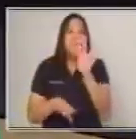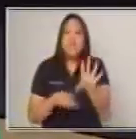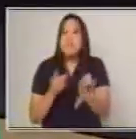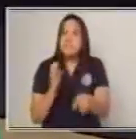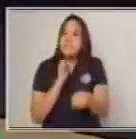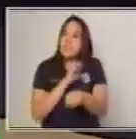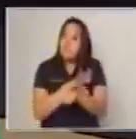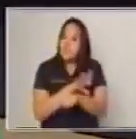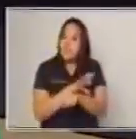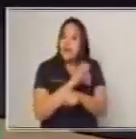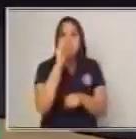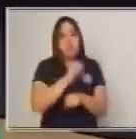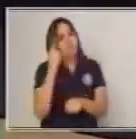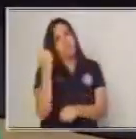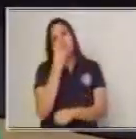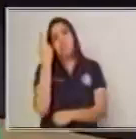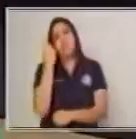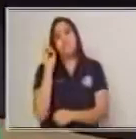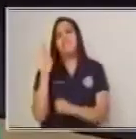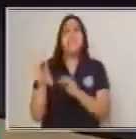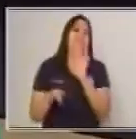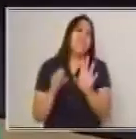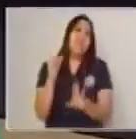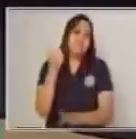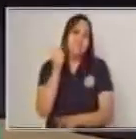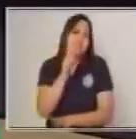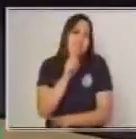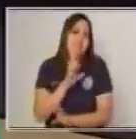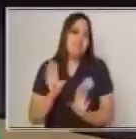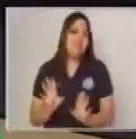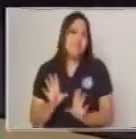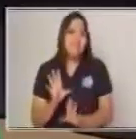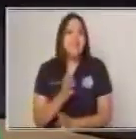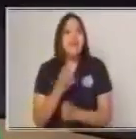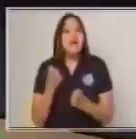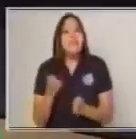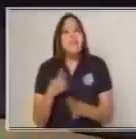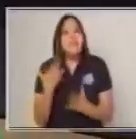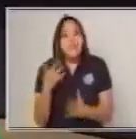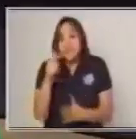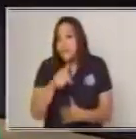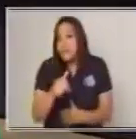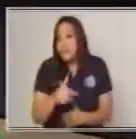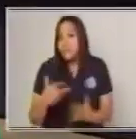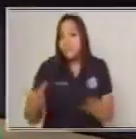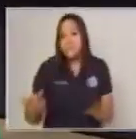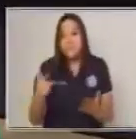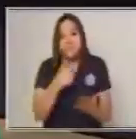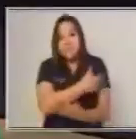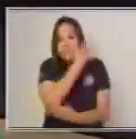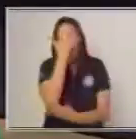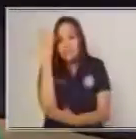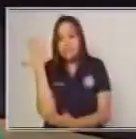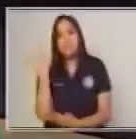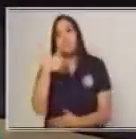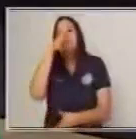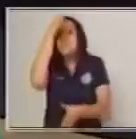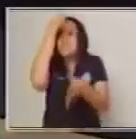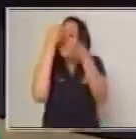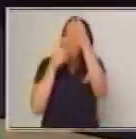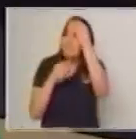son importantes y hay cosas que no lo son tanto. Entonces, en esta mañana vamos a